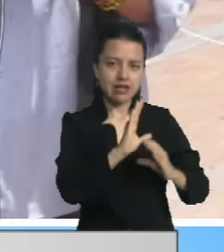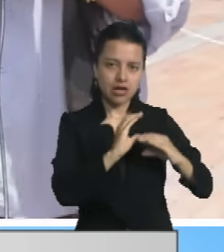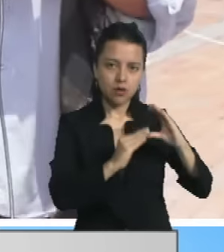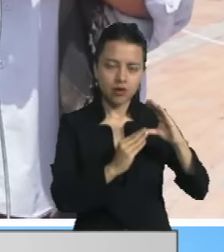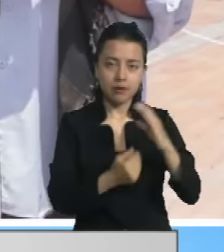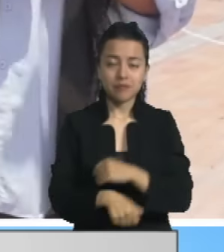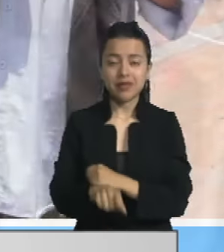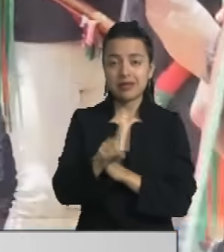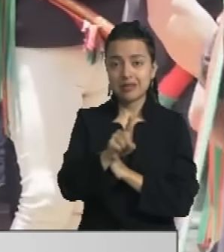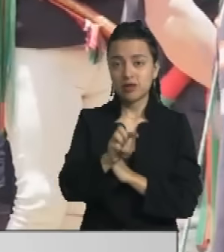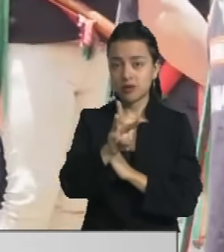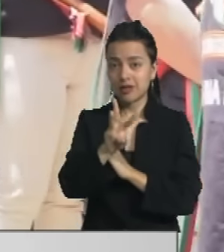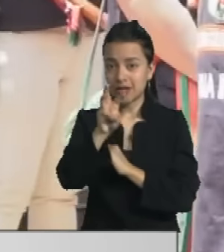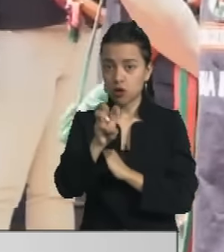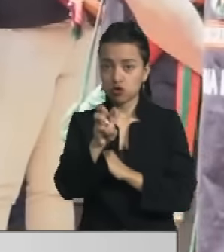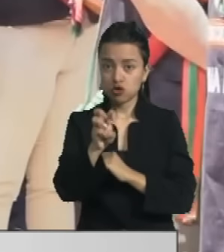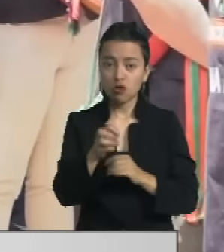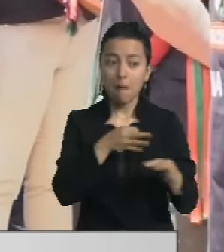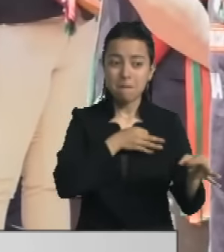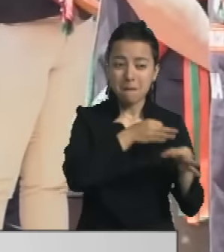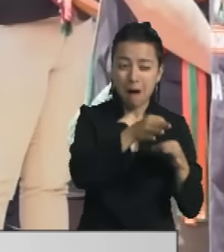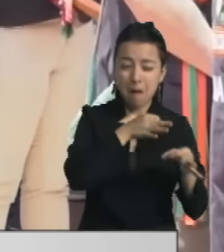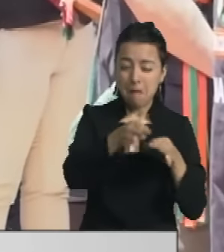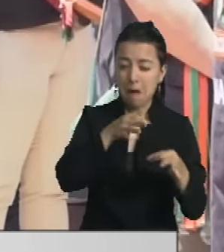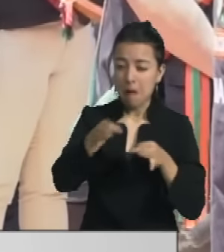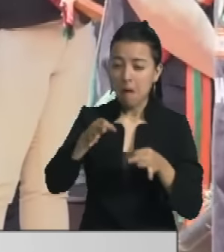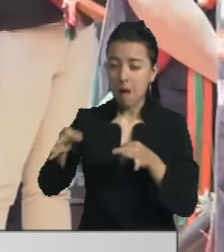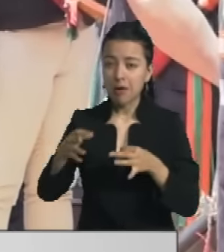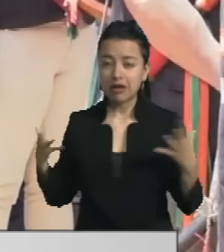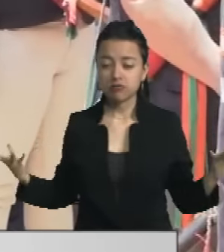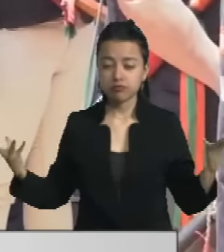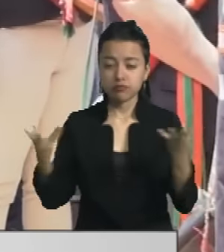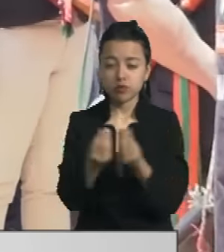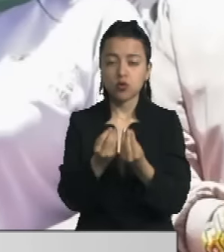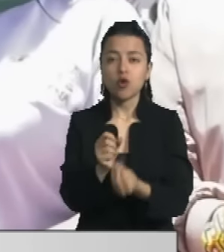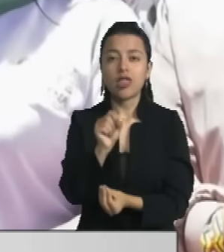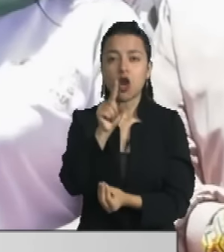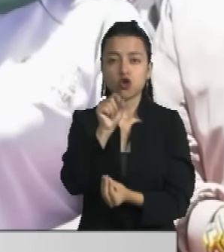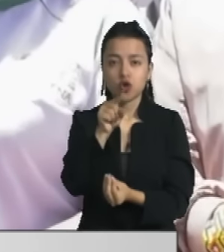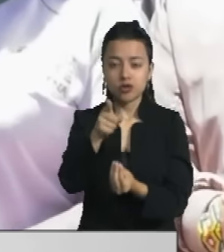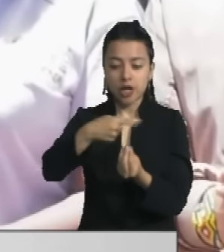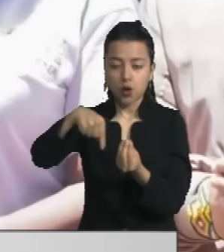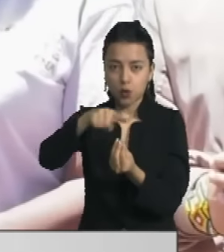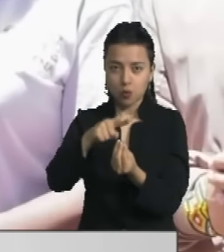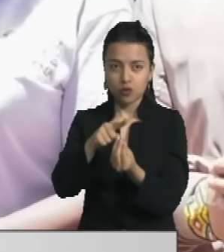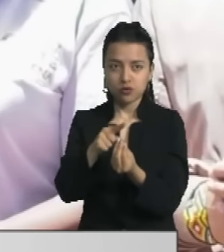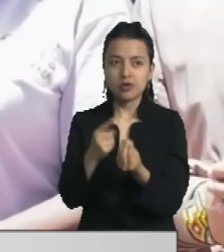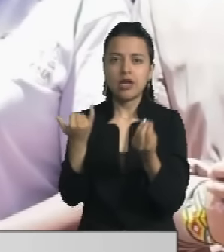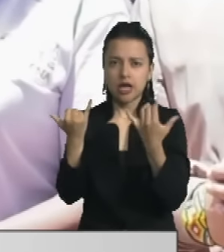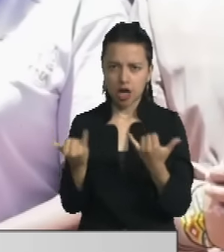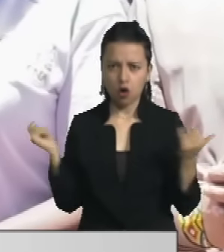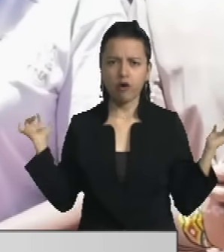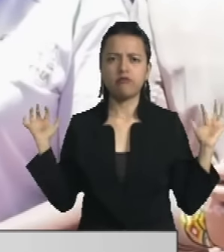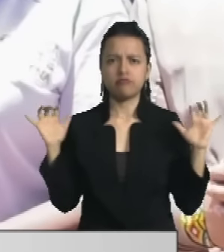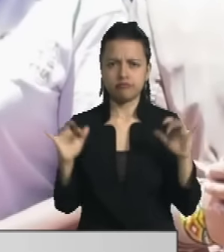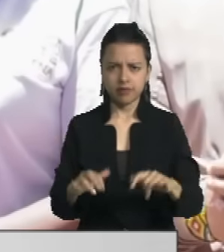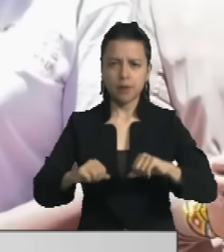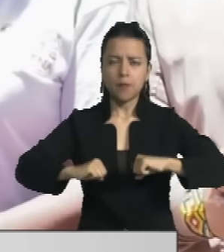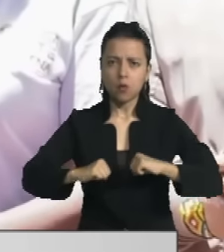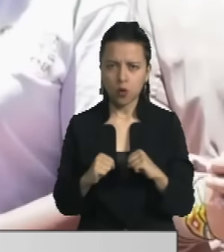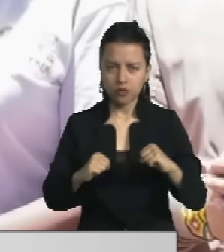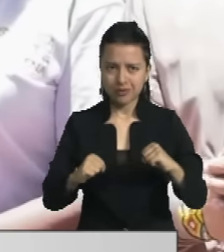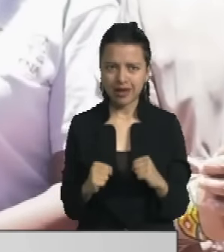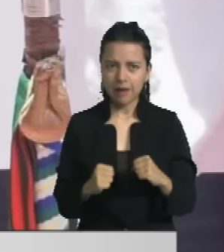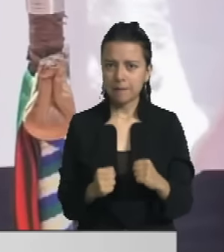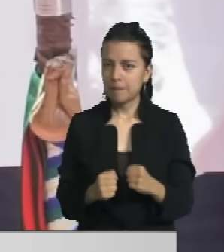de 138 territorios de estas 11 comunidades que hacen presencia hoy aquí en la capital de la república